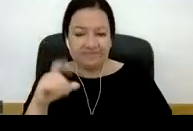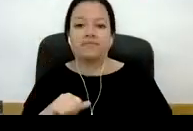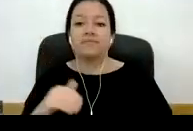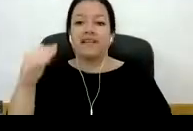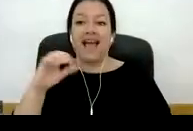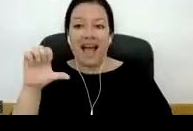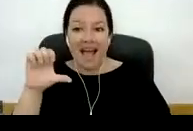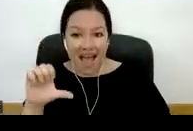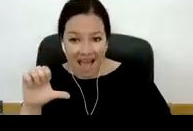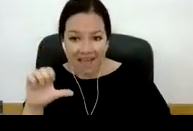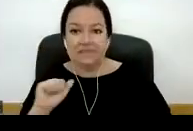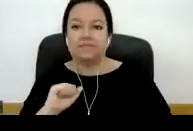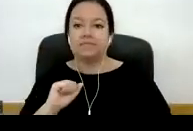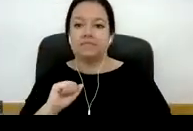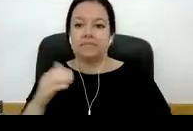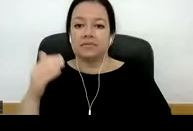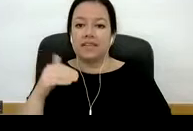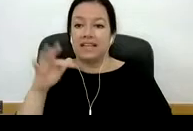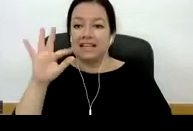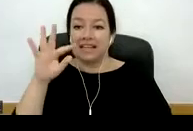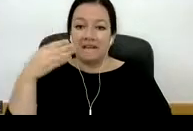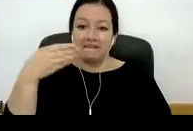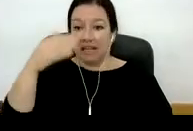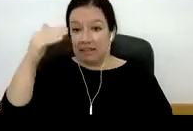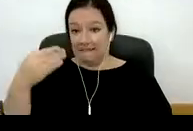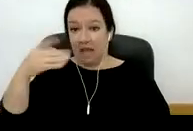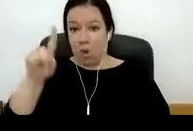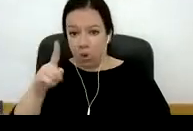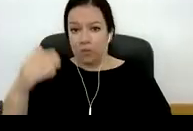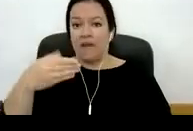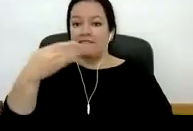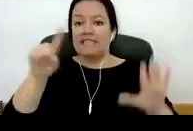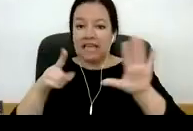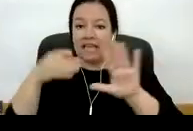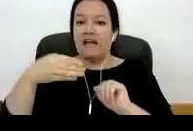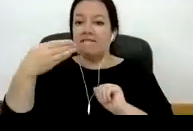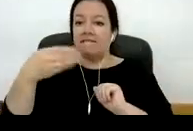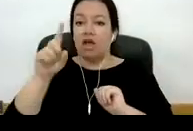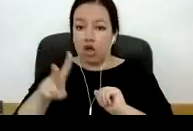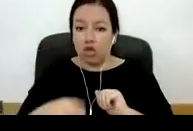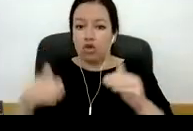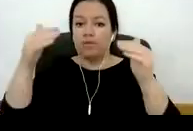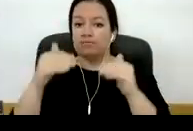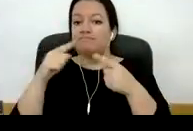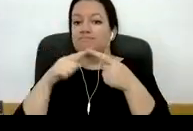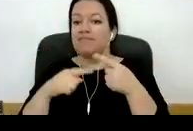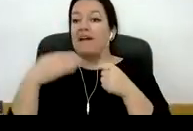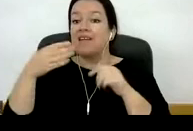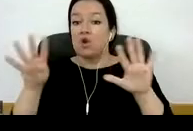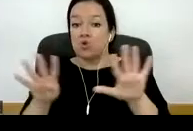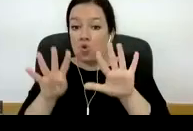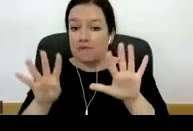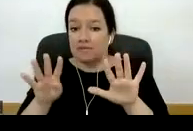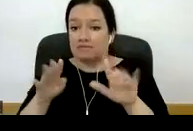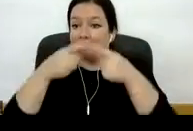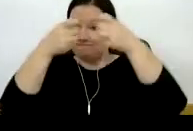la E, que es antioxidante, la tiamina, la B1, la B6, la B12, la niacina, el ácido fólico, la B9, el ácido pantoténico y